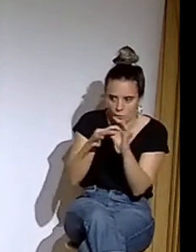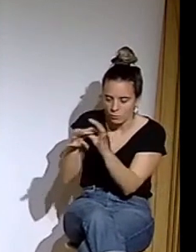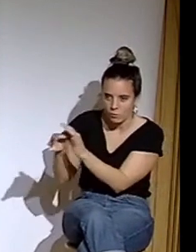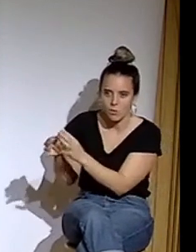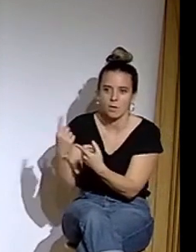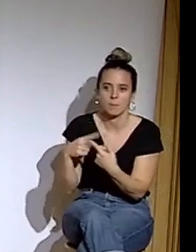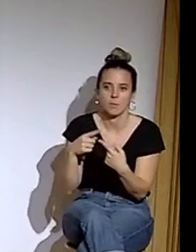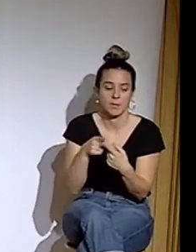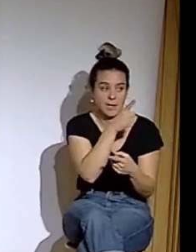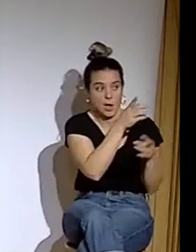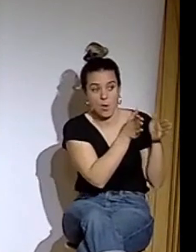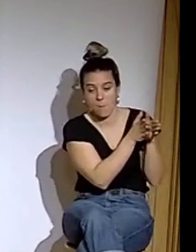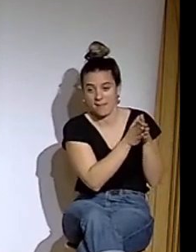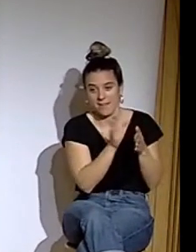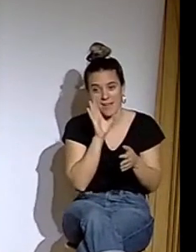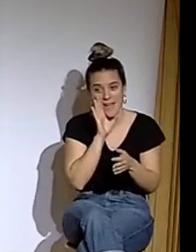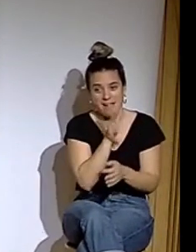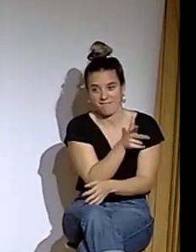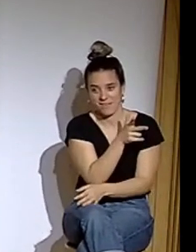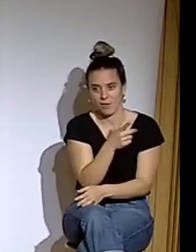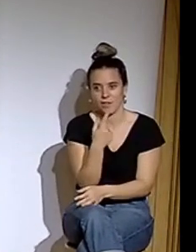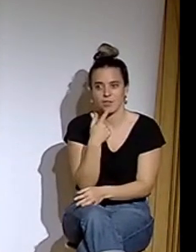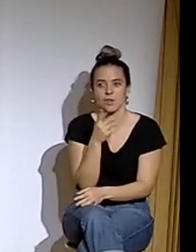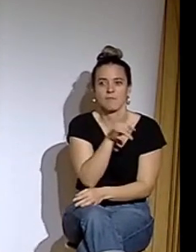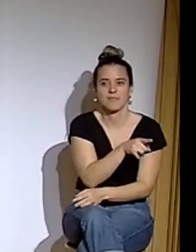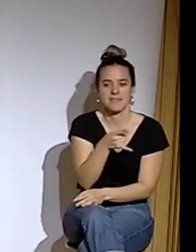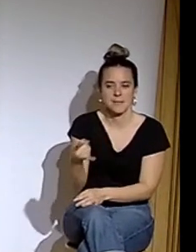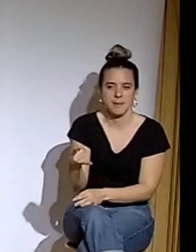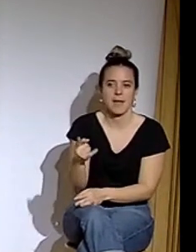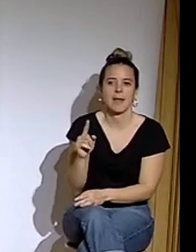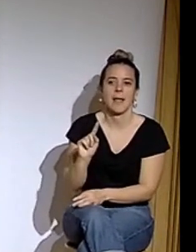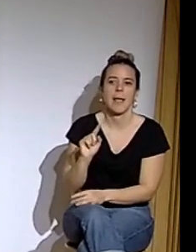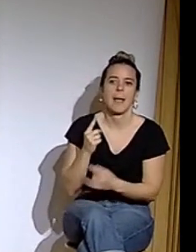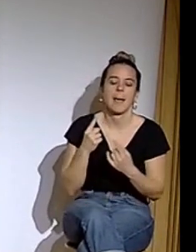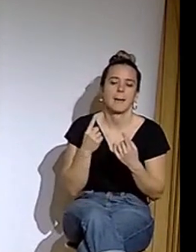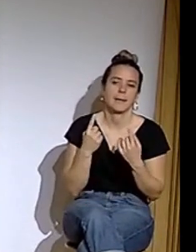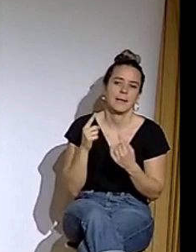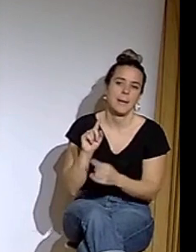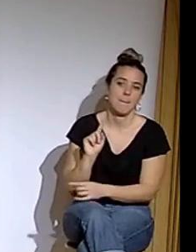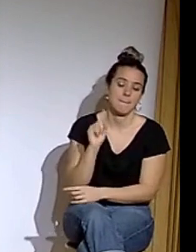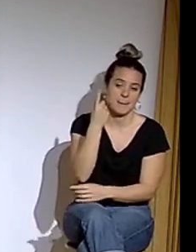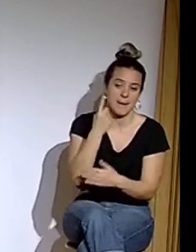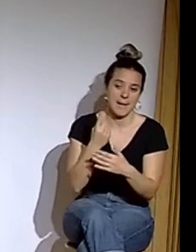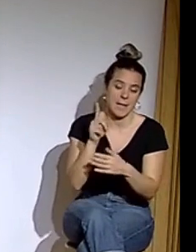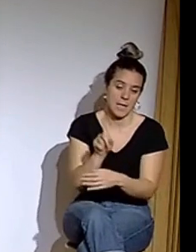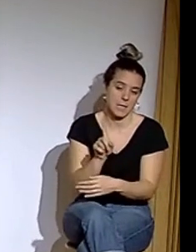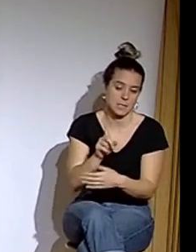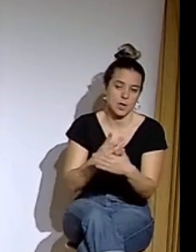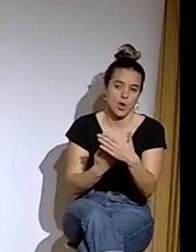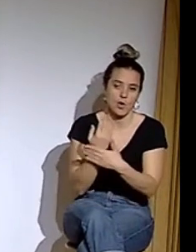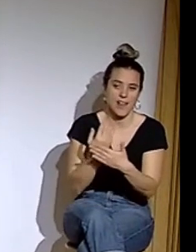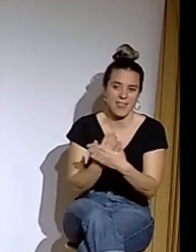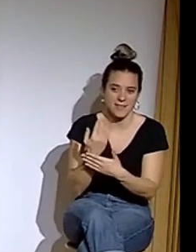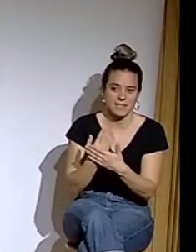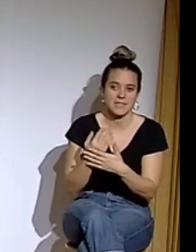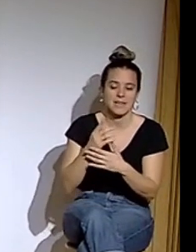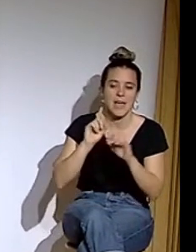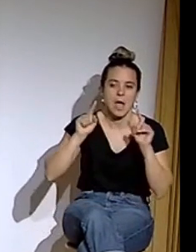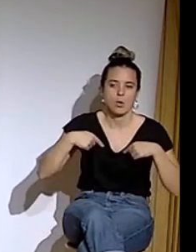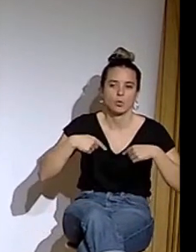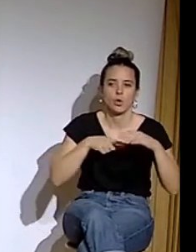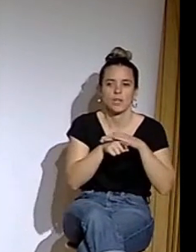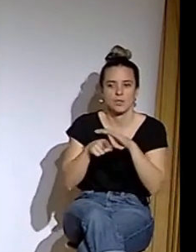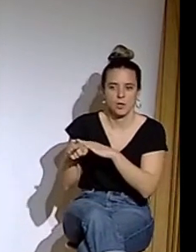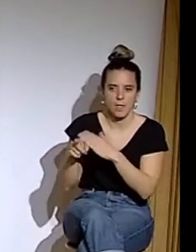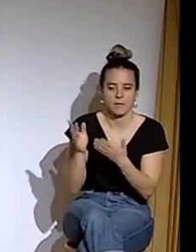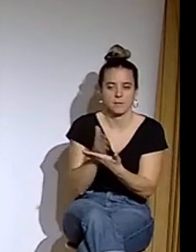yaiza la compi en el vídeo que se celebraron las primeras jornadas autogestionadas sobre bisexualidad yo